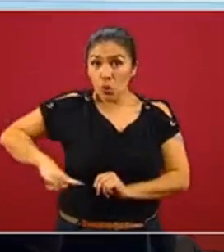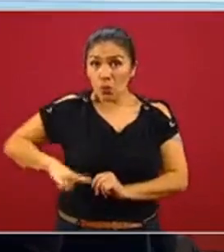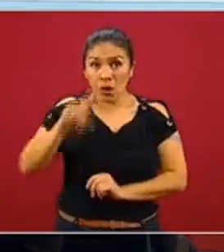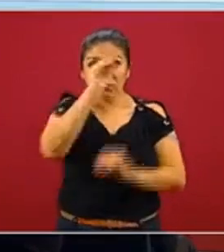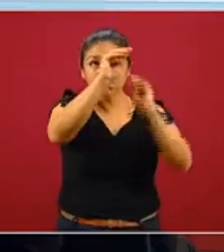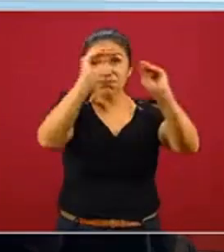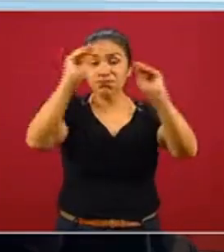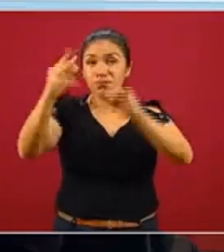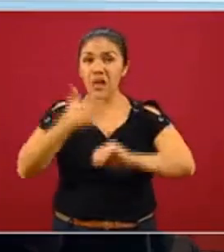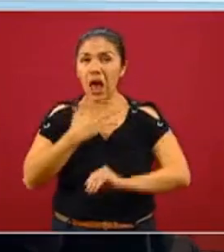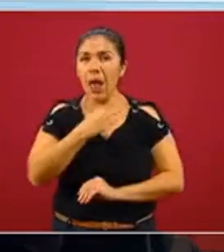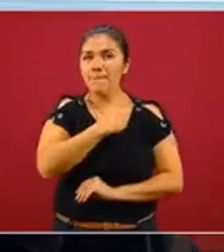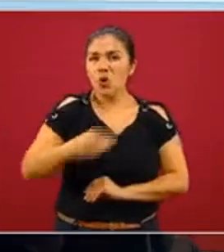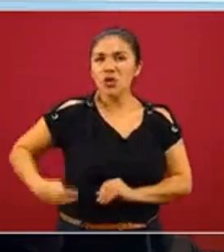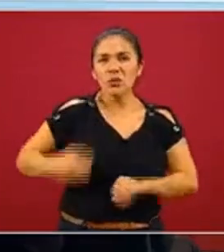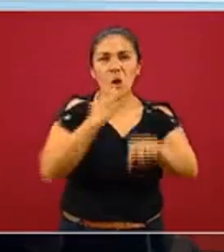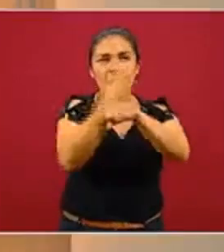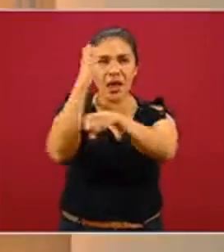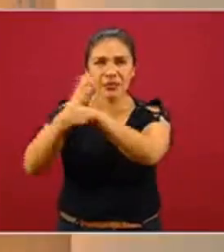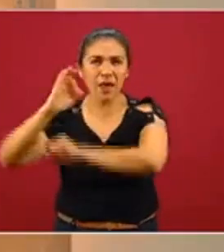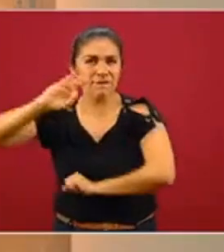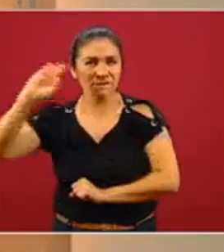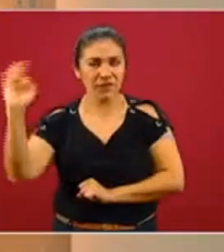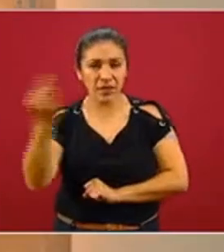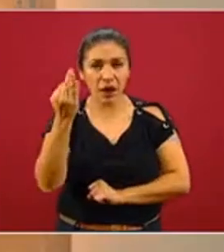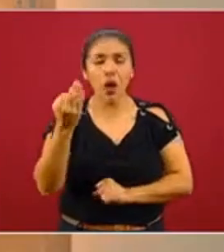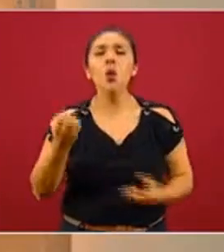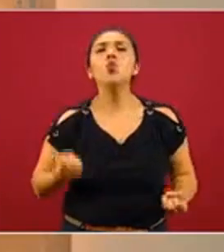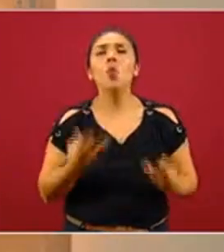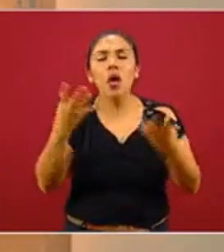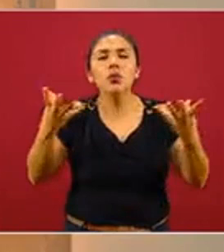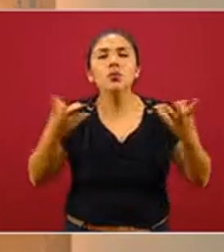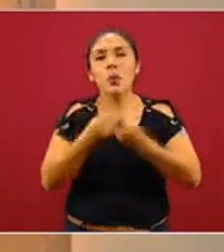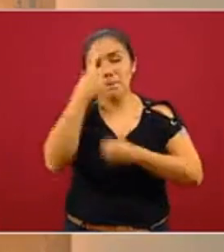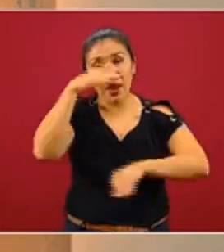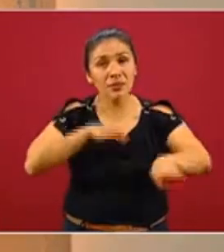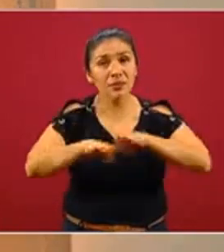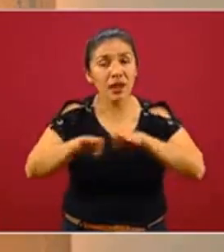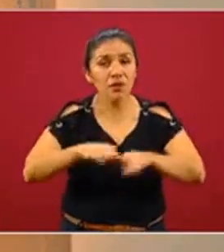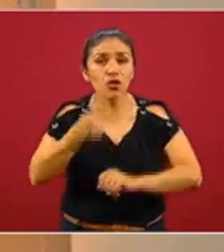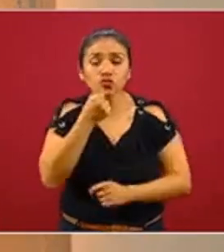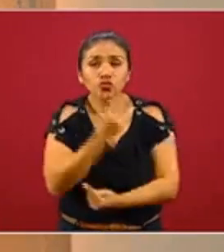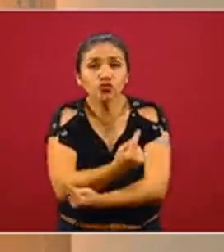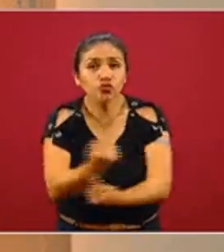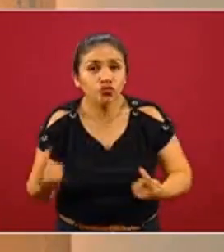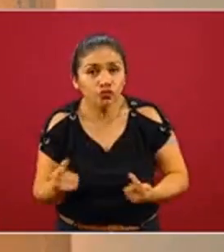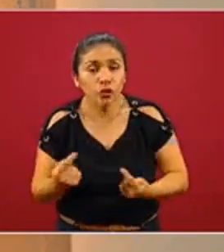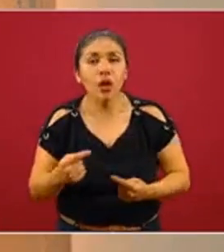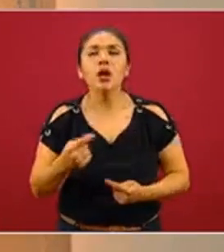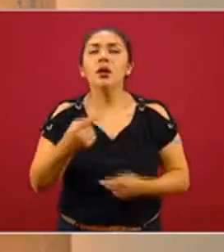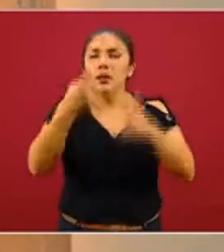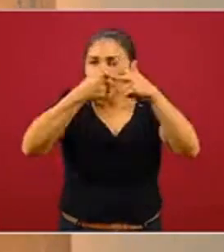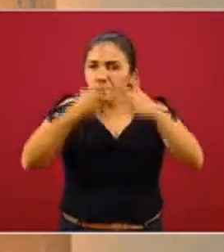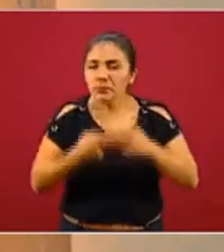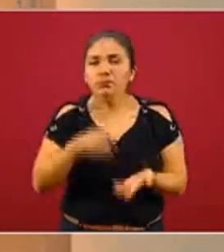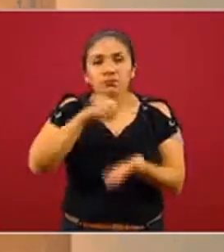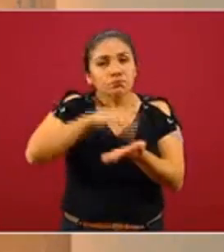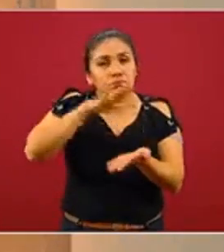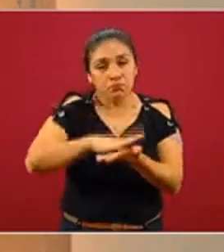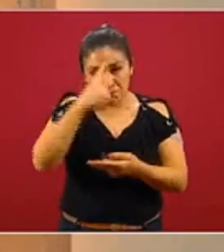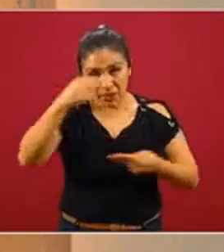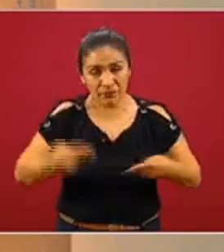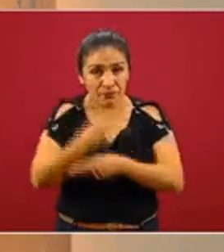municipios, estados y federación, la tasa de trabajo infantil el índice de registro de nacimiento.